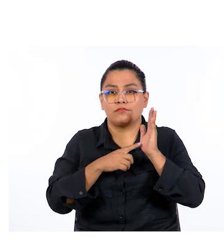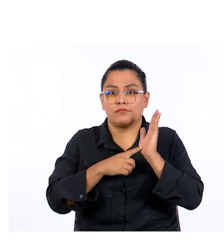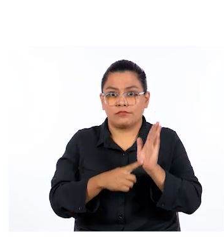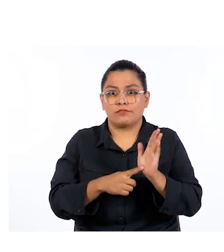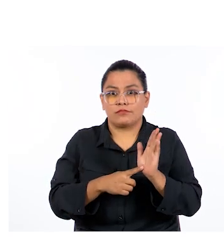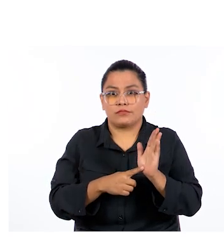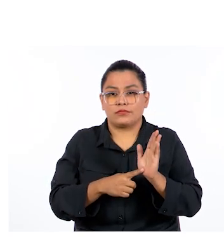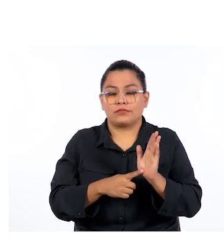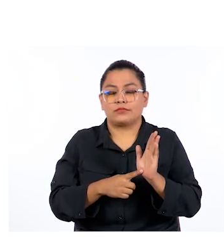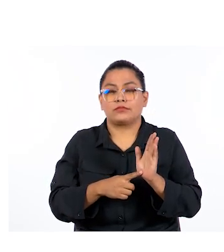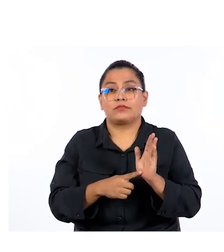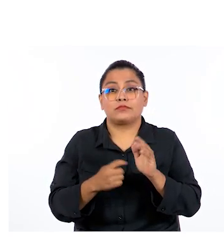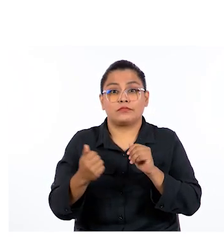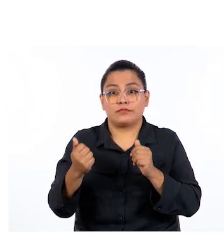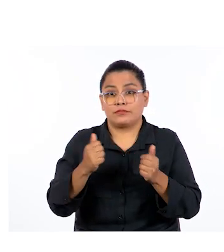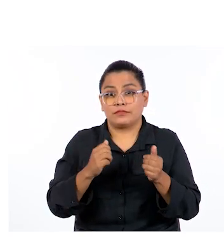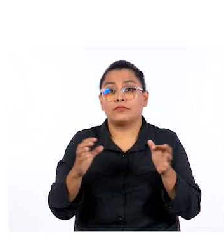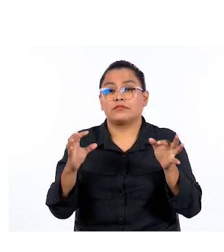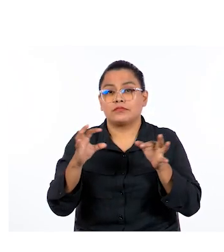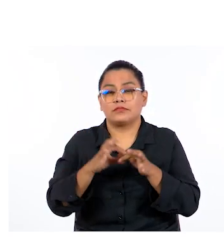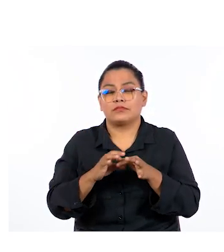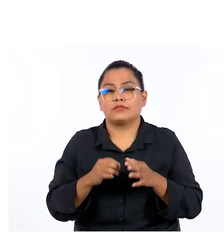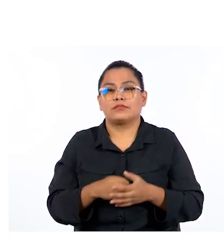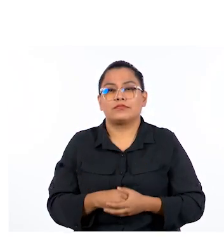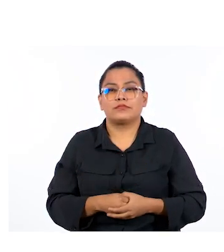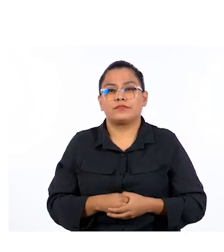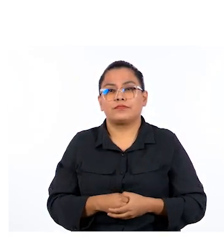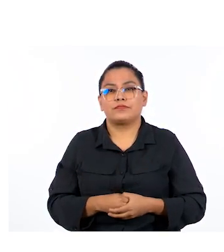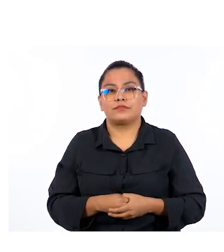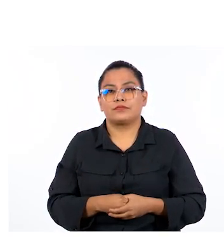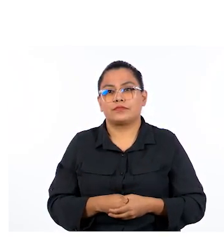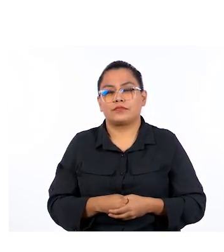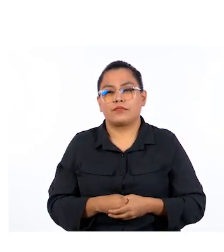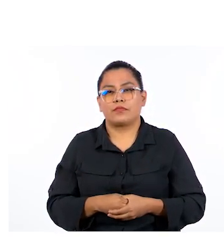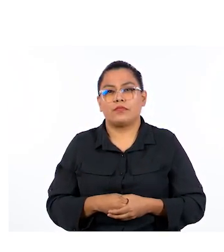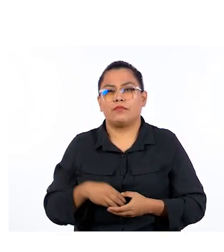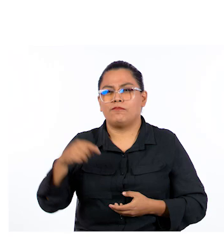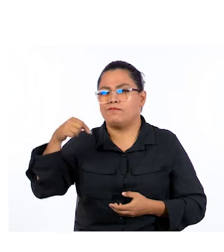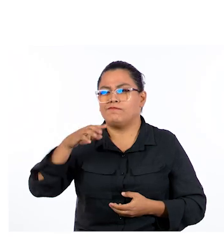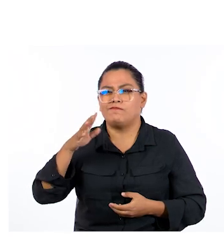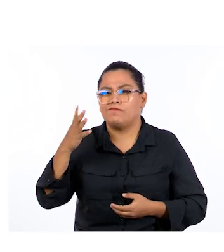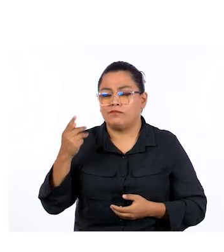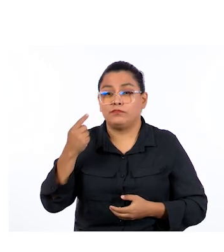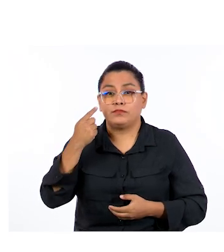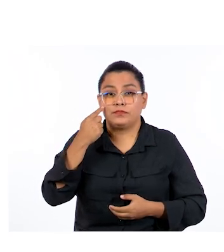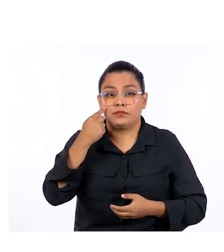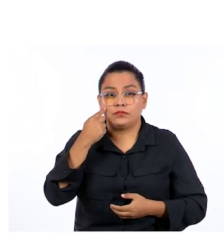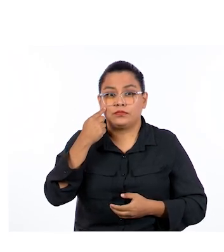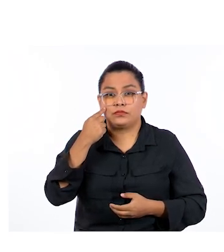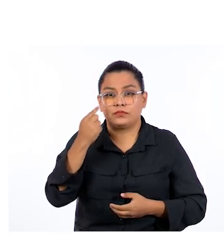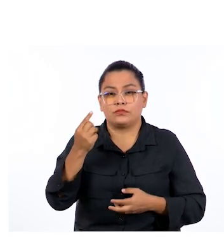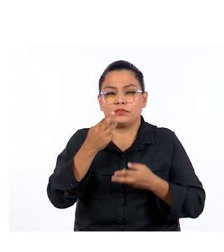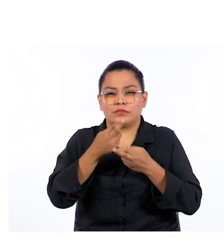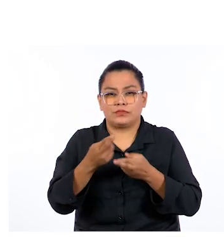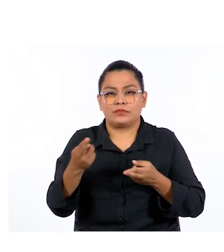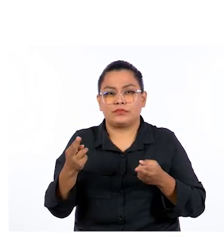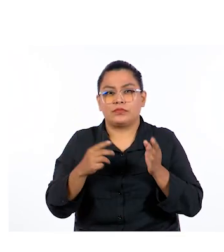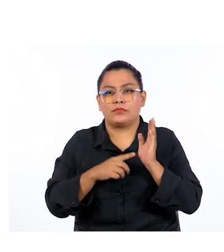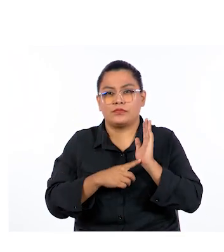estos indicadores de logro. Además, en este apartado vamos a encontrar los siguientes recursos: